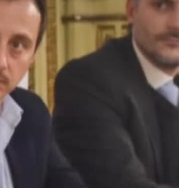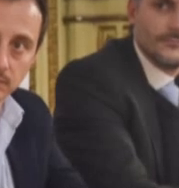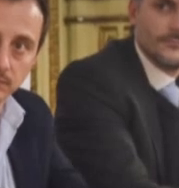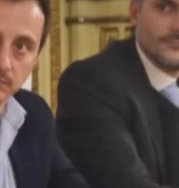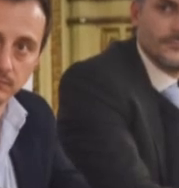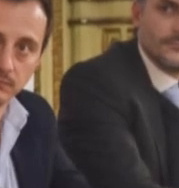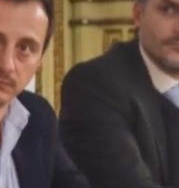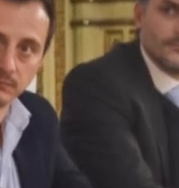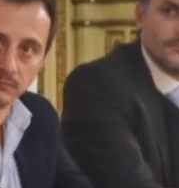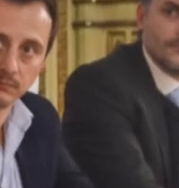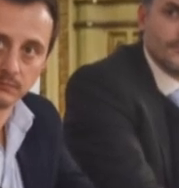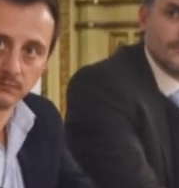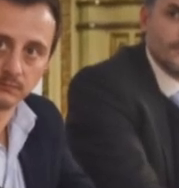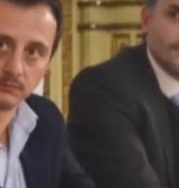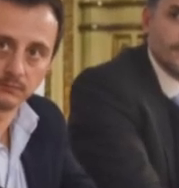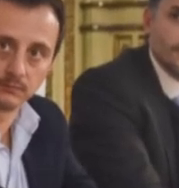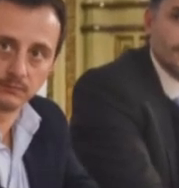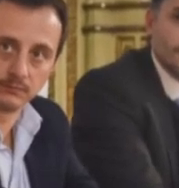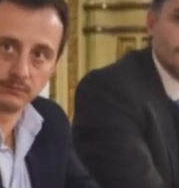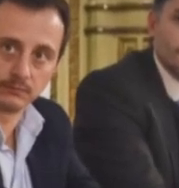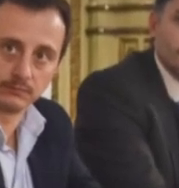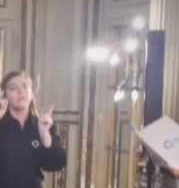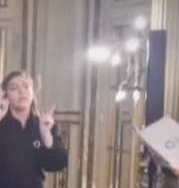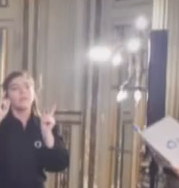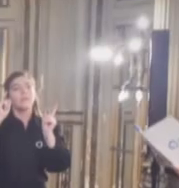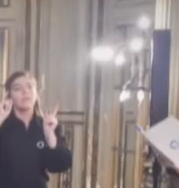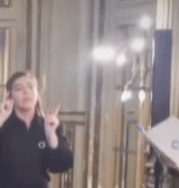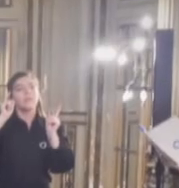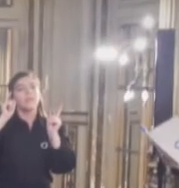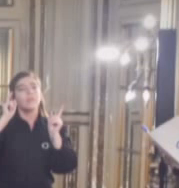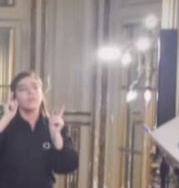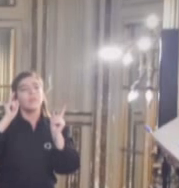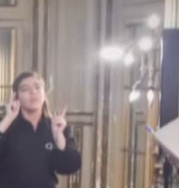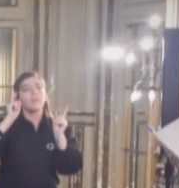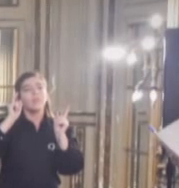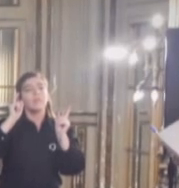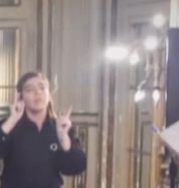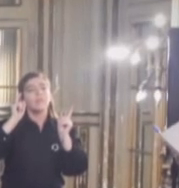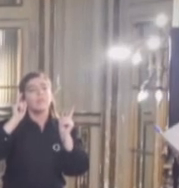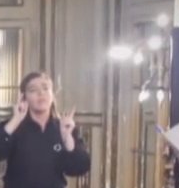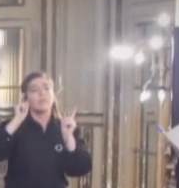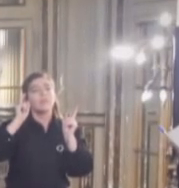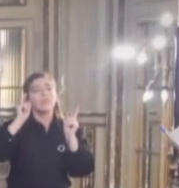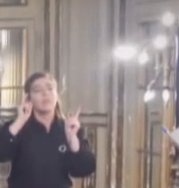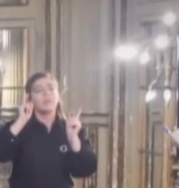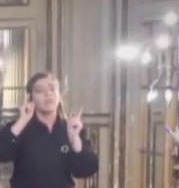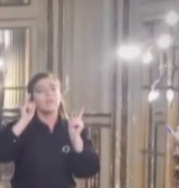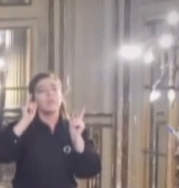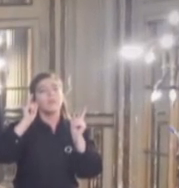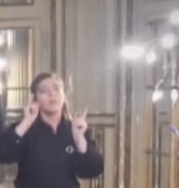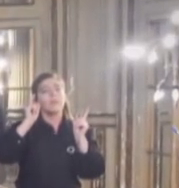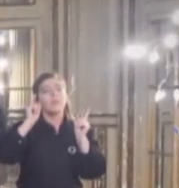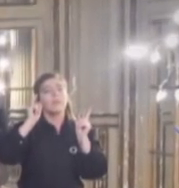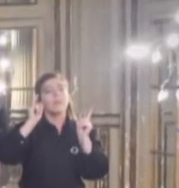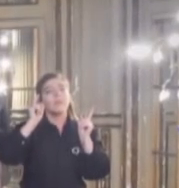del Interior, que es la que administra toda la parte operativa de las elecciones durante las PASO y las generales y el ballotage, si